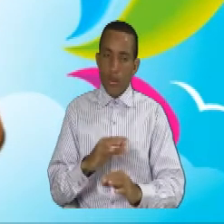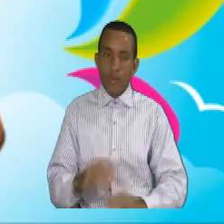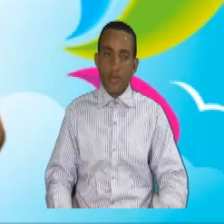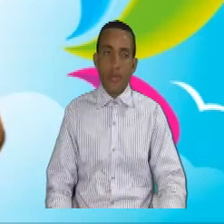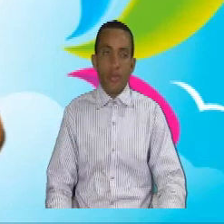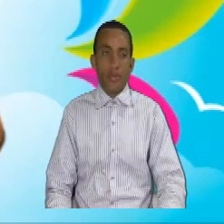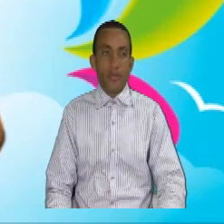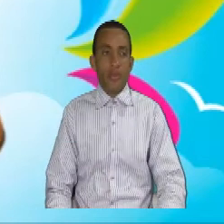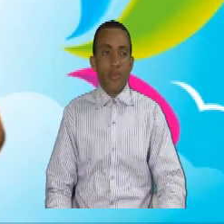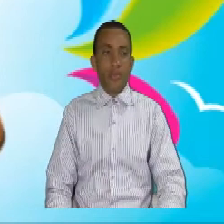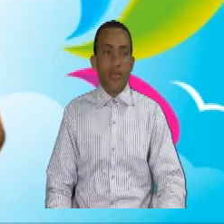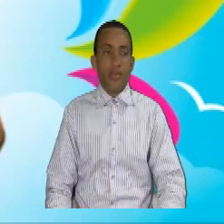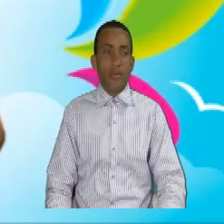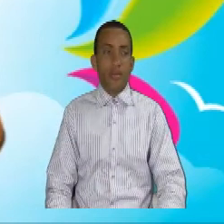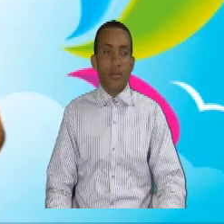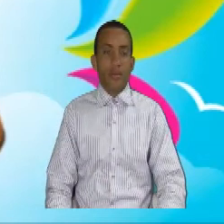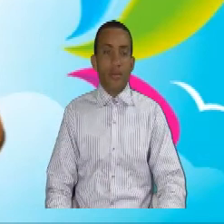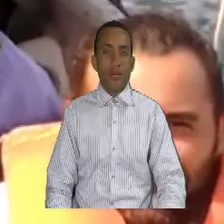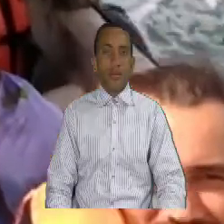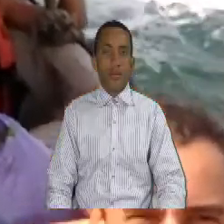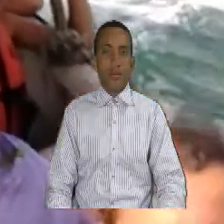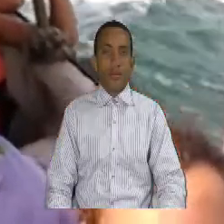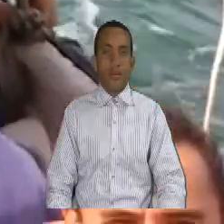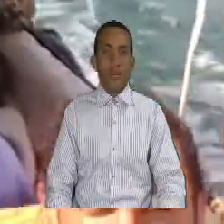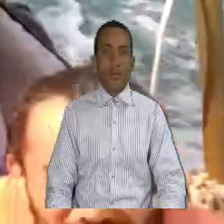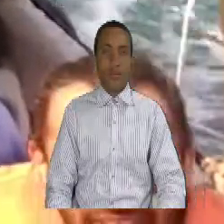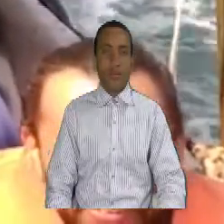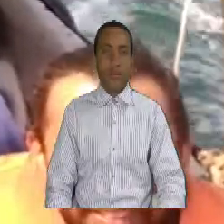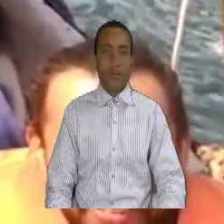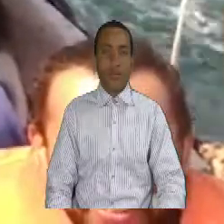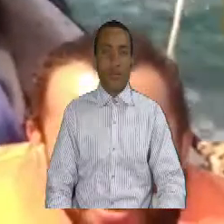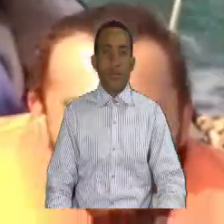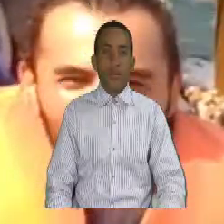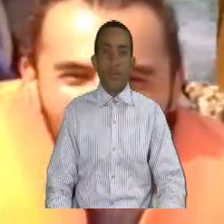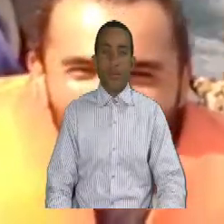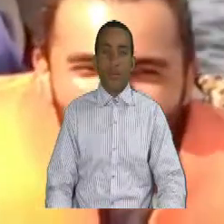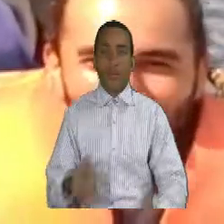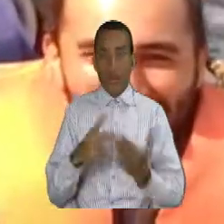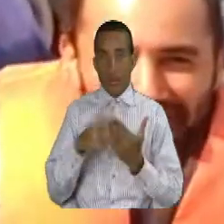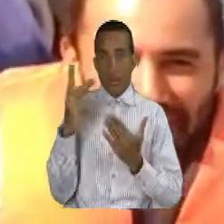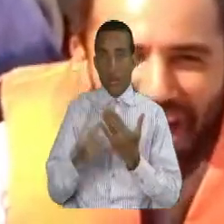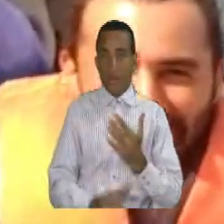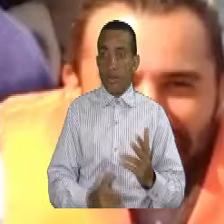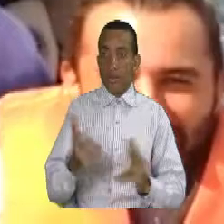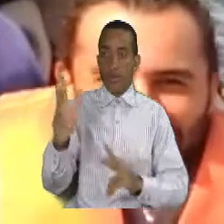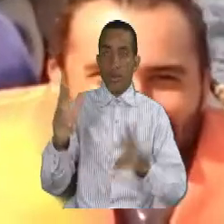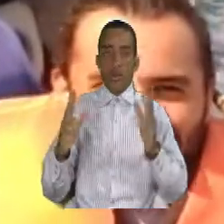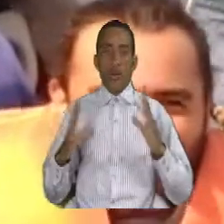Con Proyecto Sur. ¡Yeah!